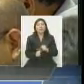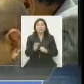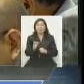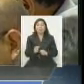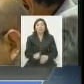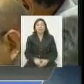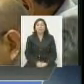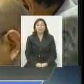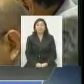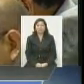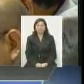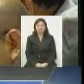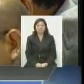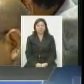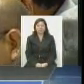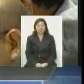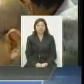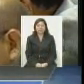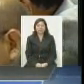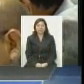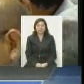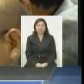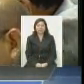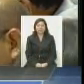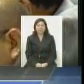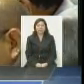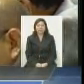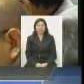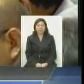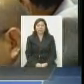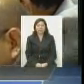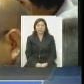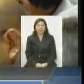las personas, presidente. Muchas gracias. Usted tiene el uso de la palabra el congresista García Belaunde y luego el congresista